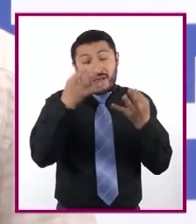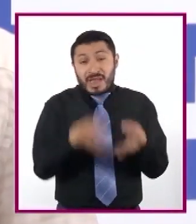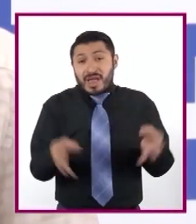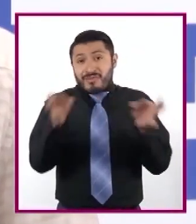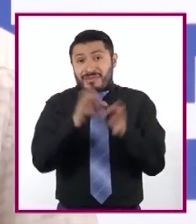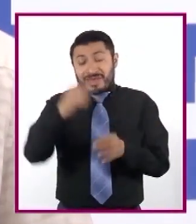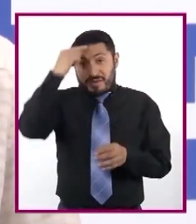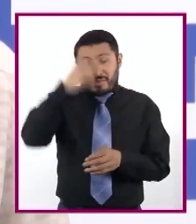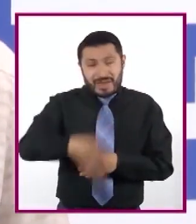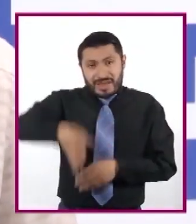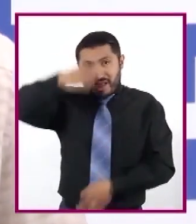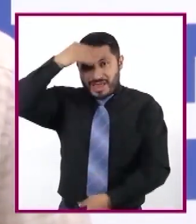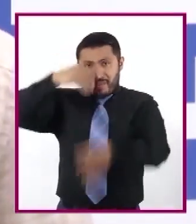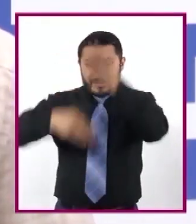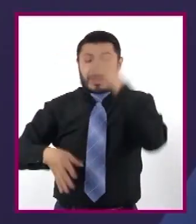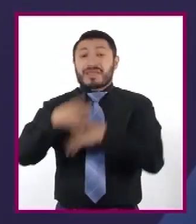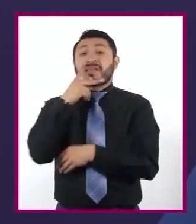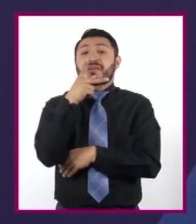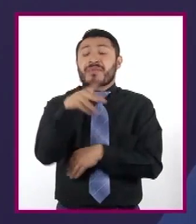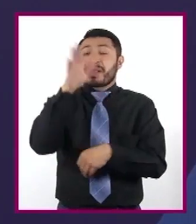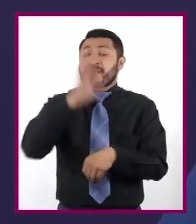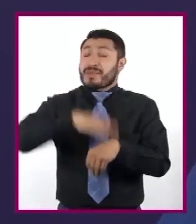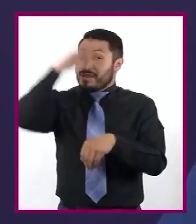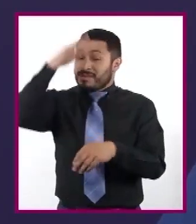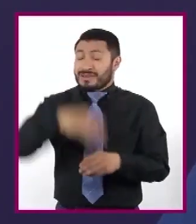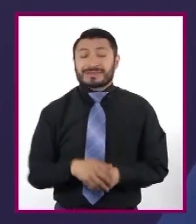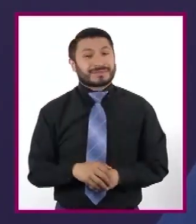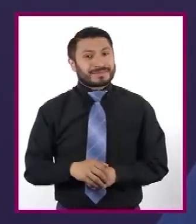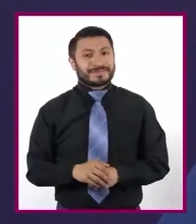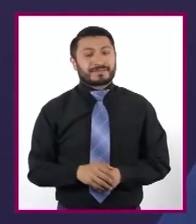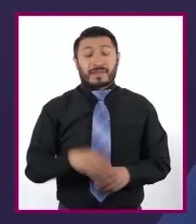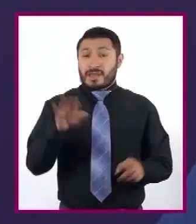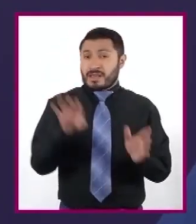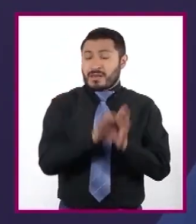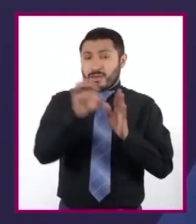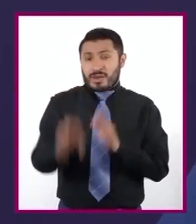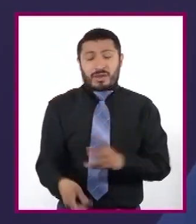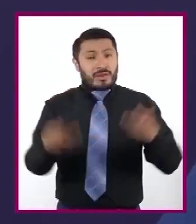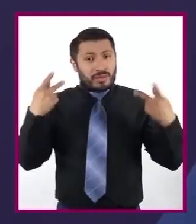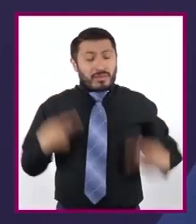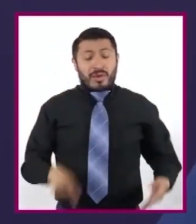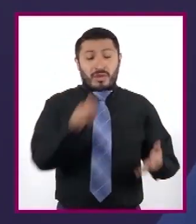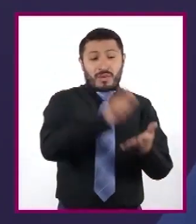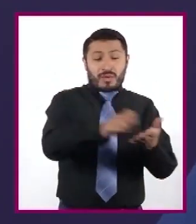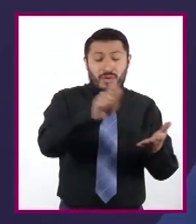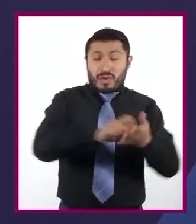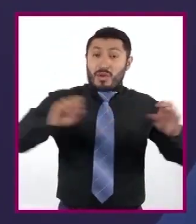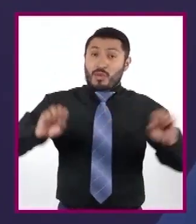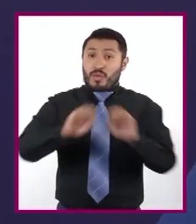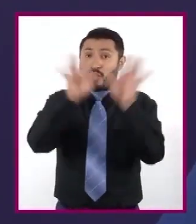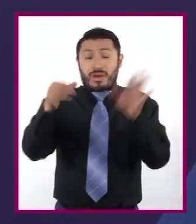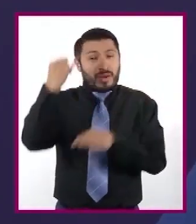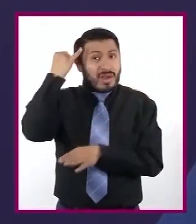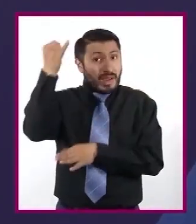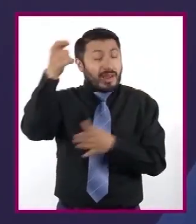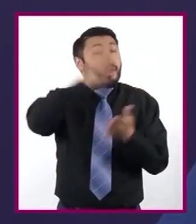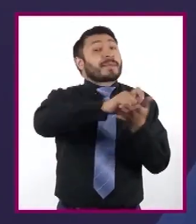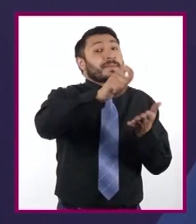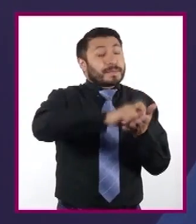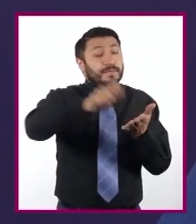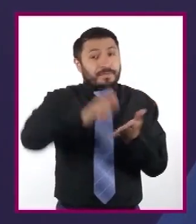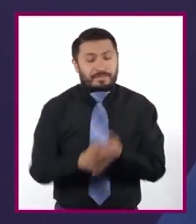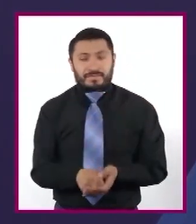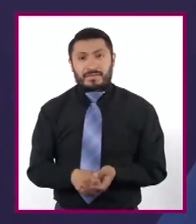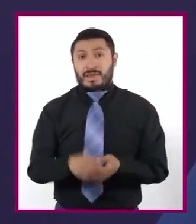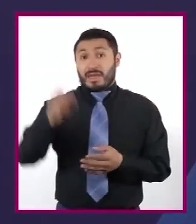nuestra redacción. Por ejemplo, un buen escritor es claro y coherente al plasmar las ideas. Incluso los